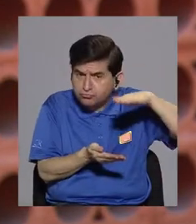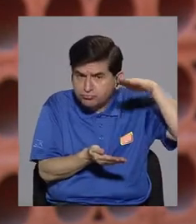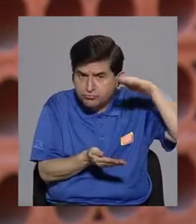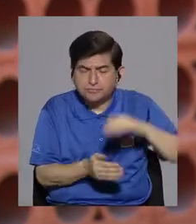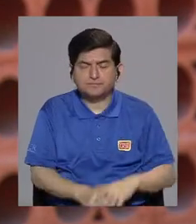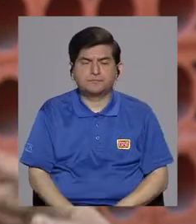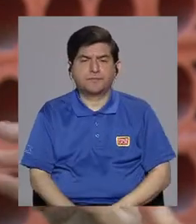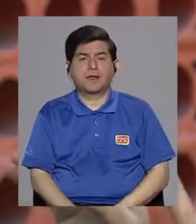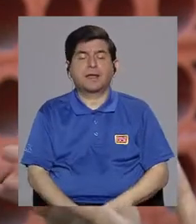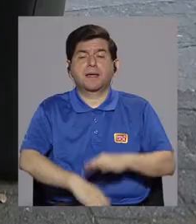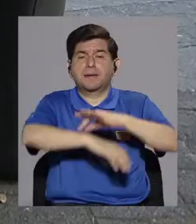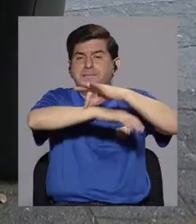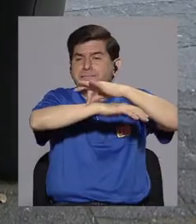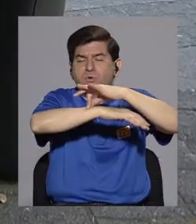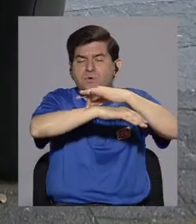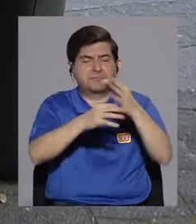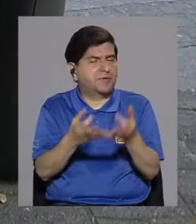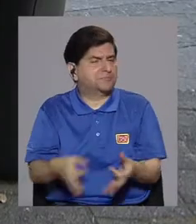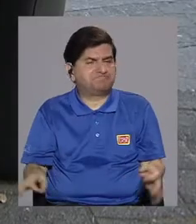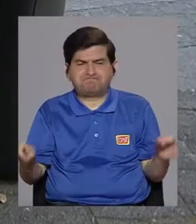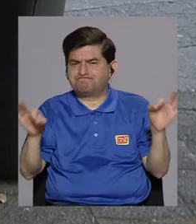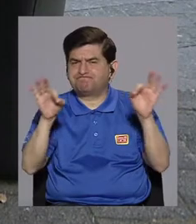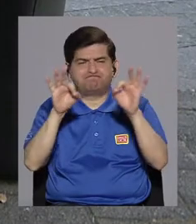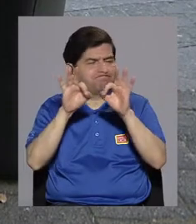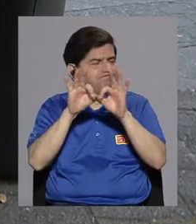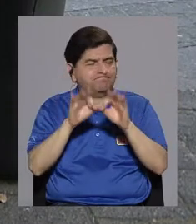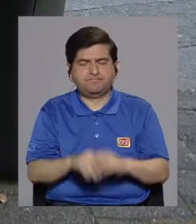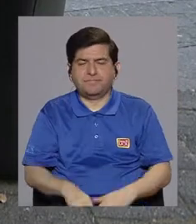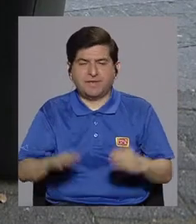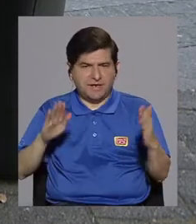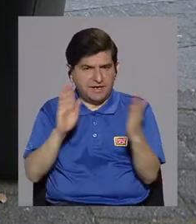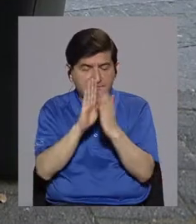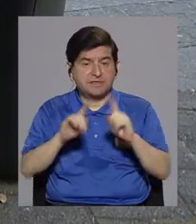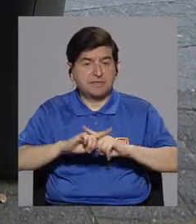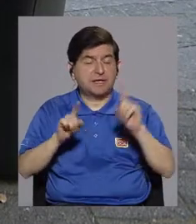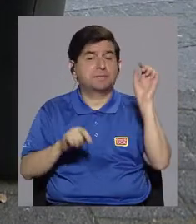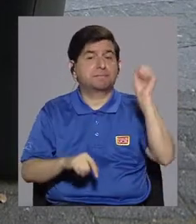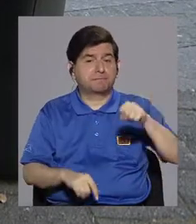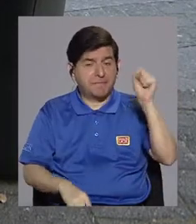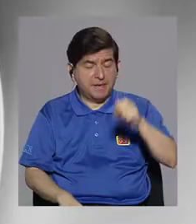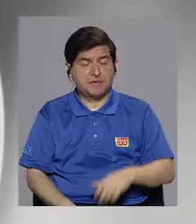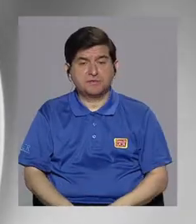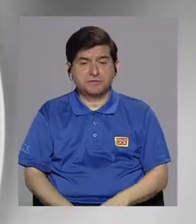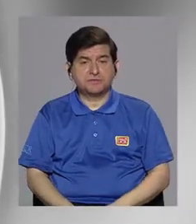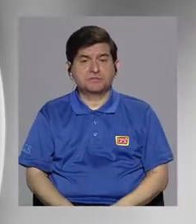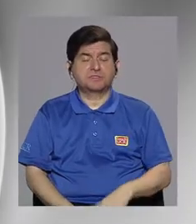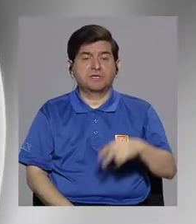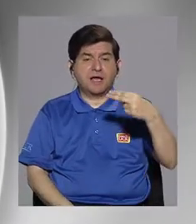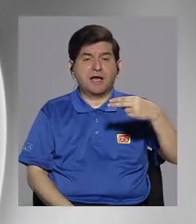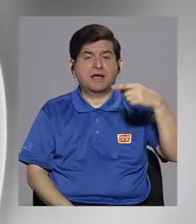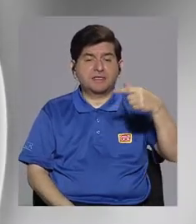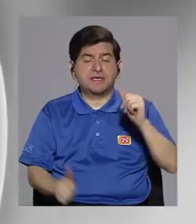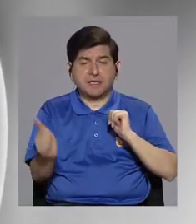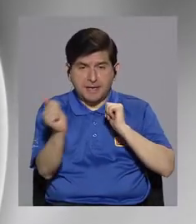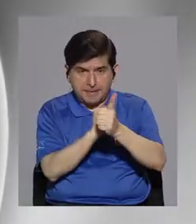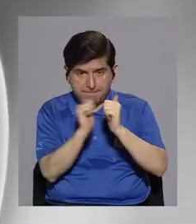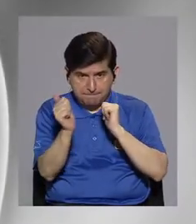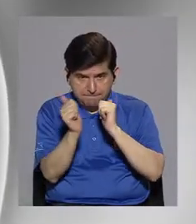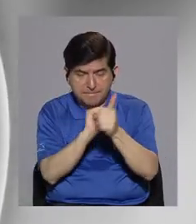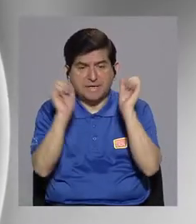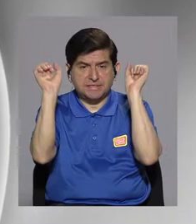de... Por la piel no es tan importante la exposición, pero sí hay que llamar la atención que el mercurio puede pasar,